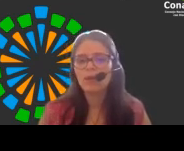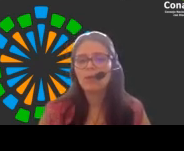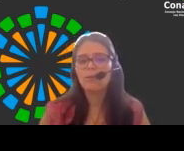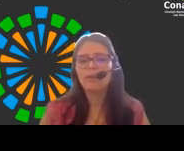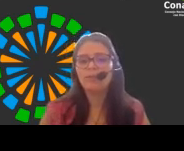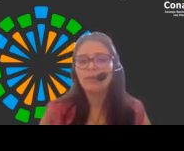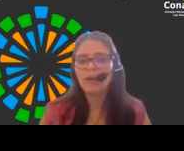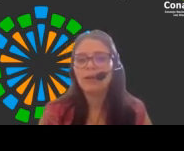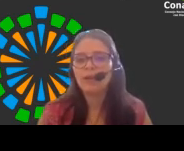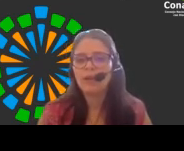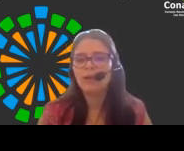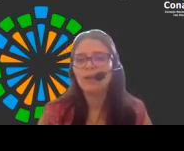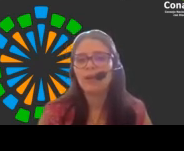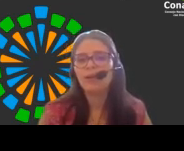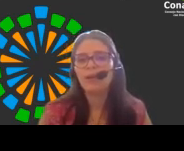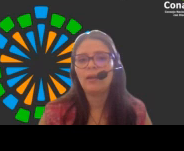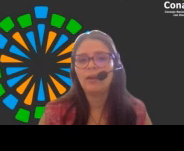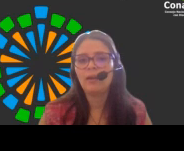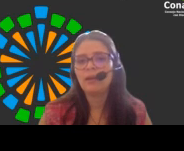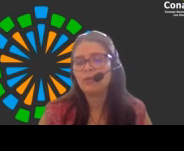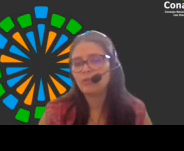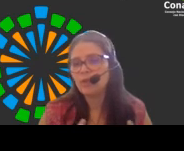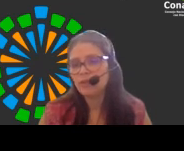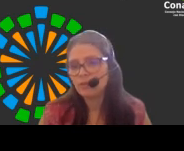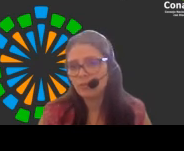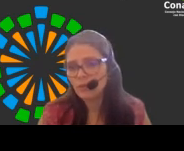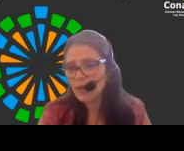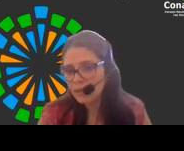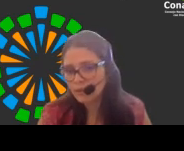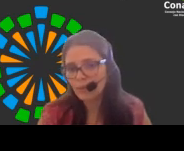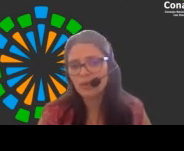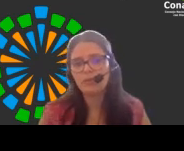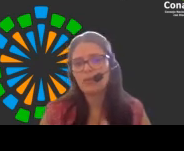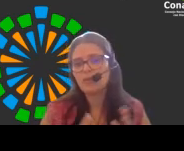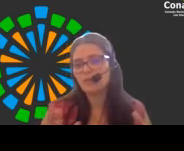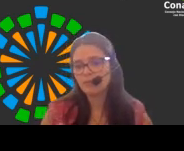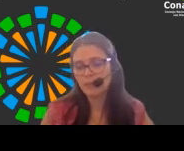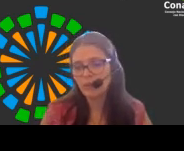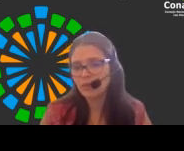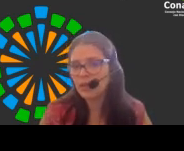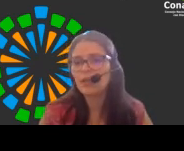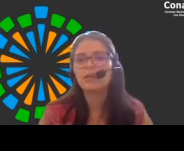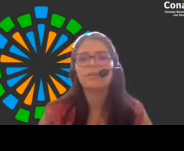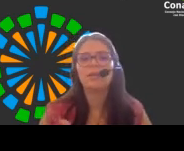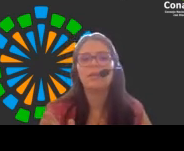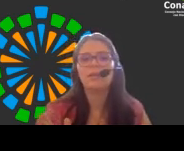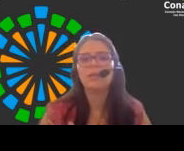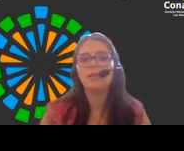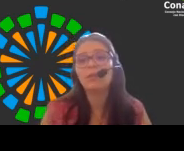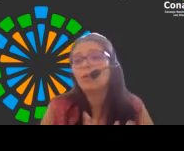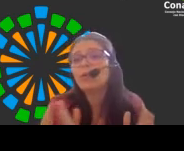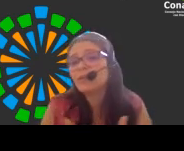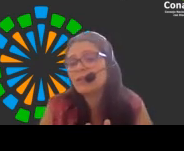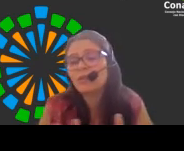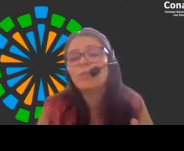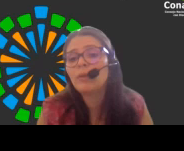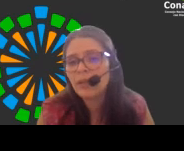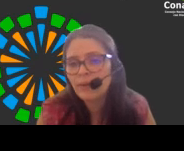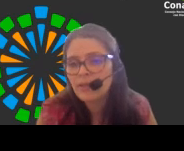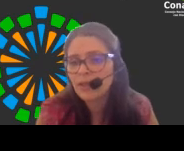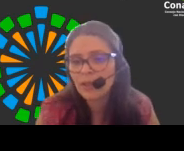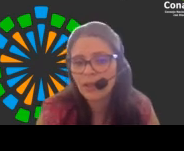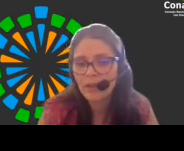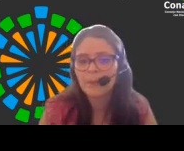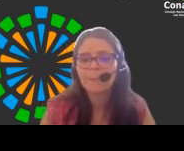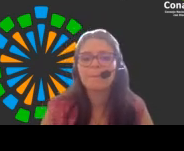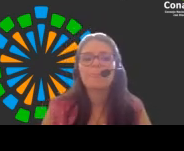hagamos vaya enfocado a que las zonas Rurales o las zonas costeras y todas las